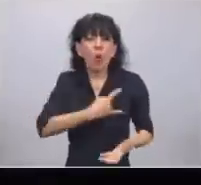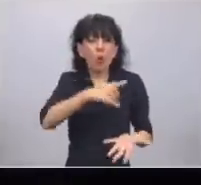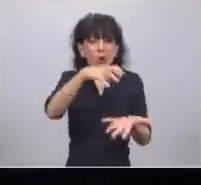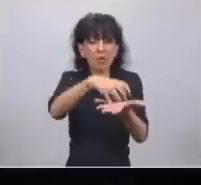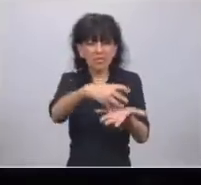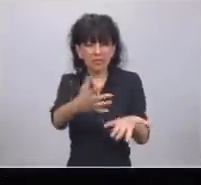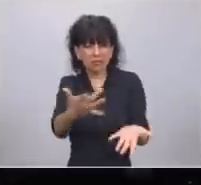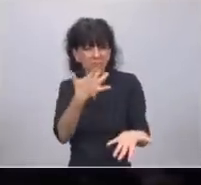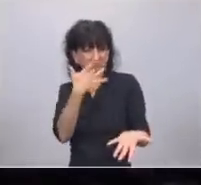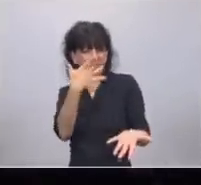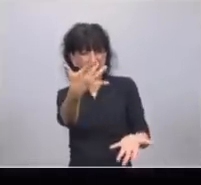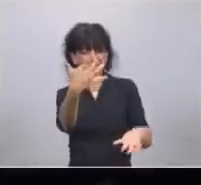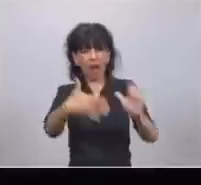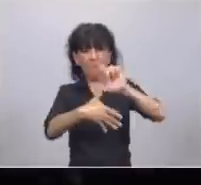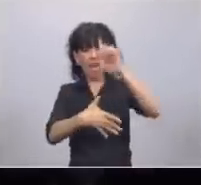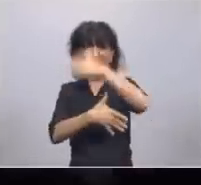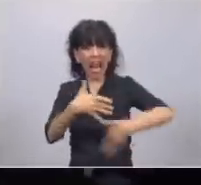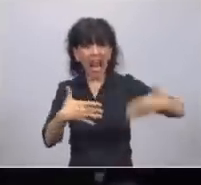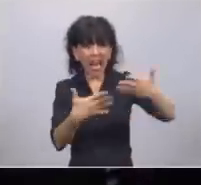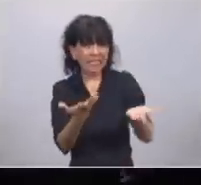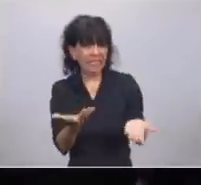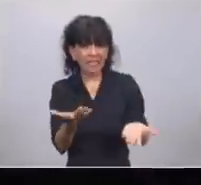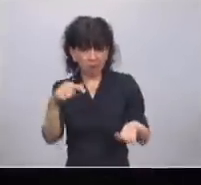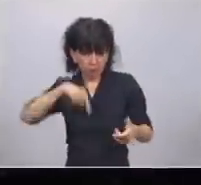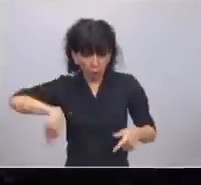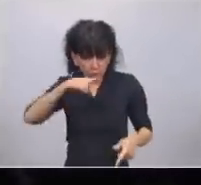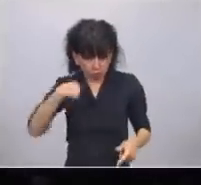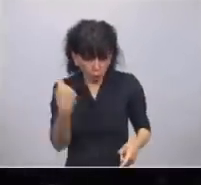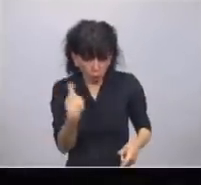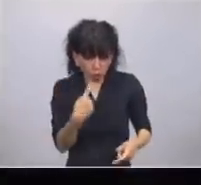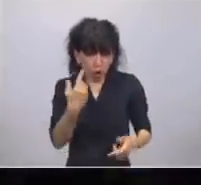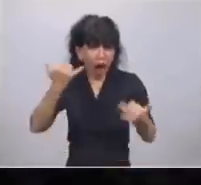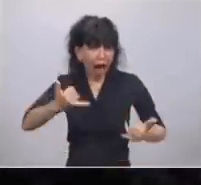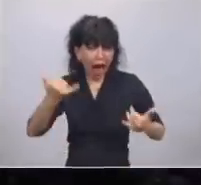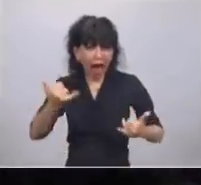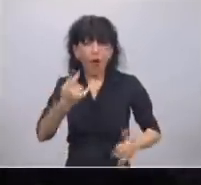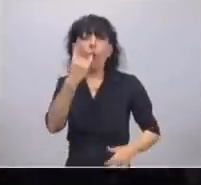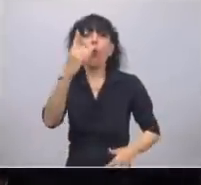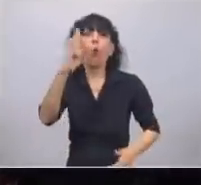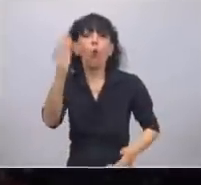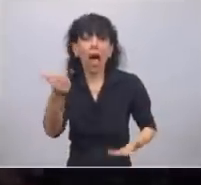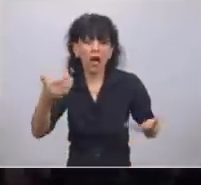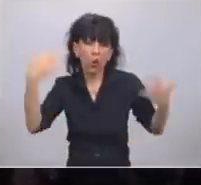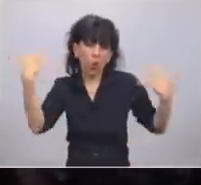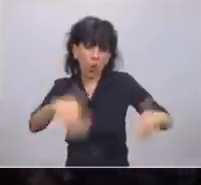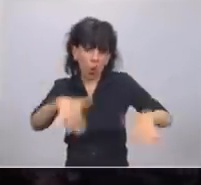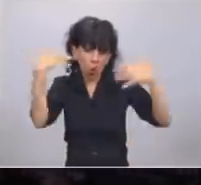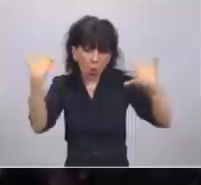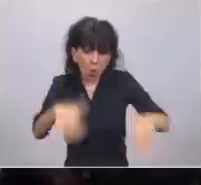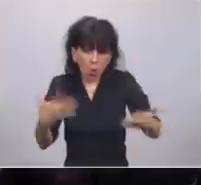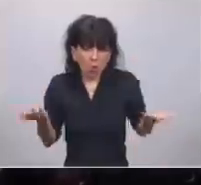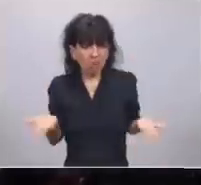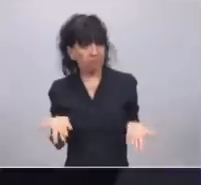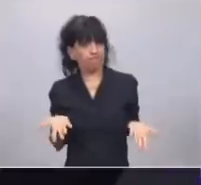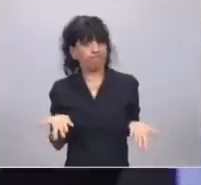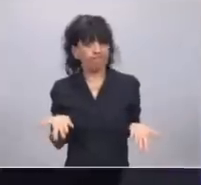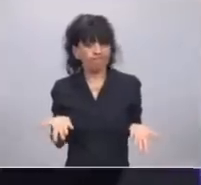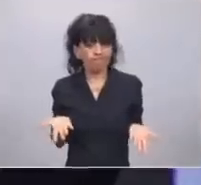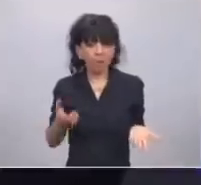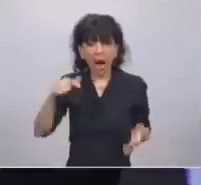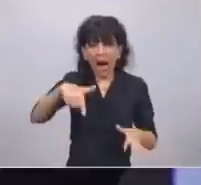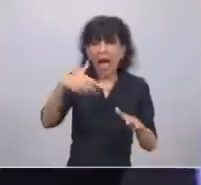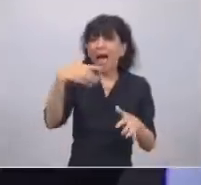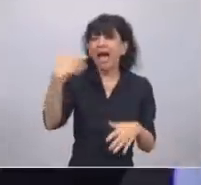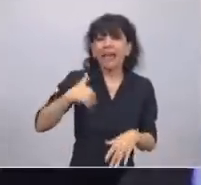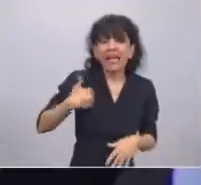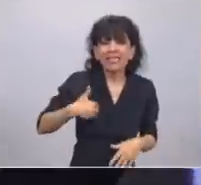América Latina, como es la Universidad de Buenos Aires, en el país de las escuelas